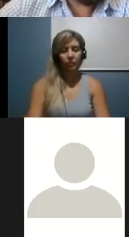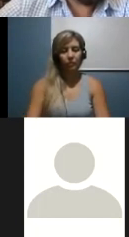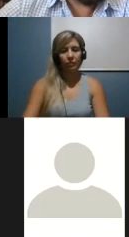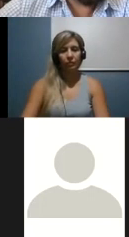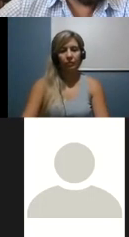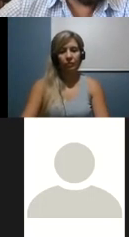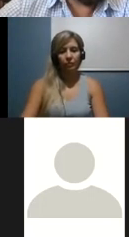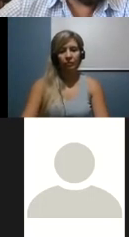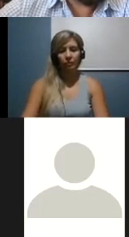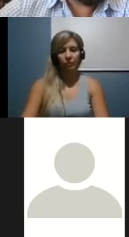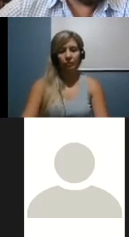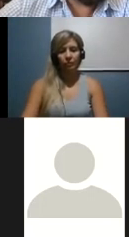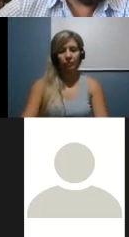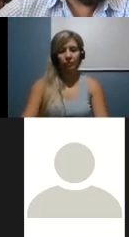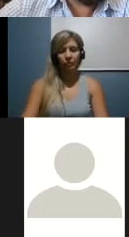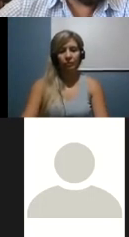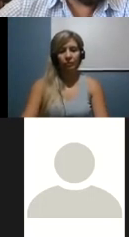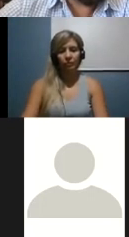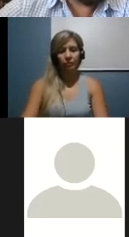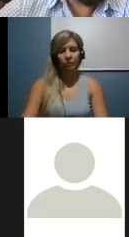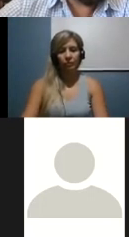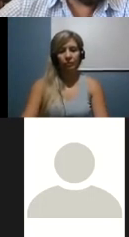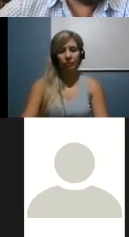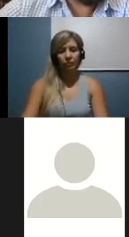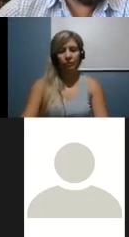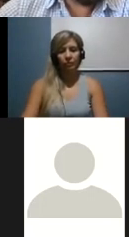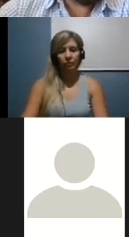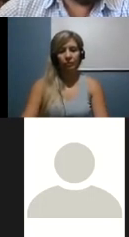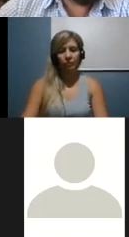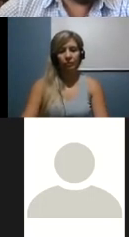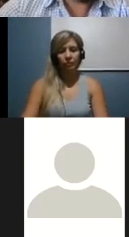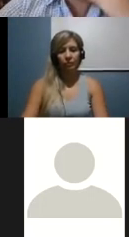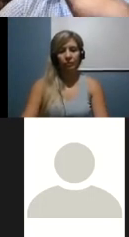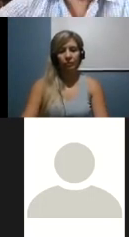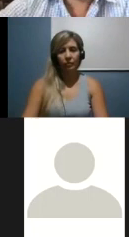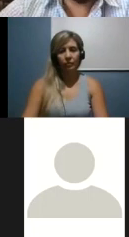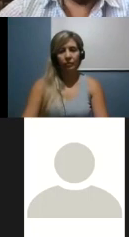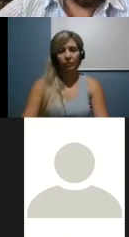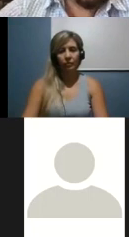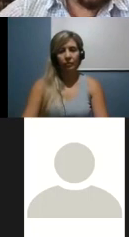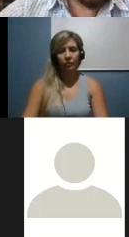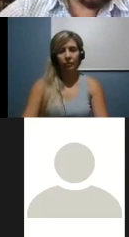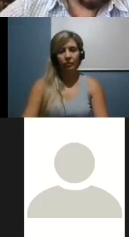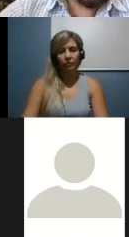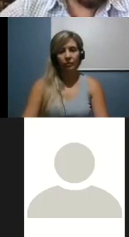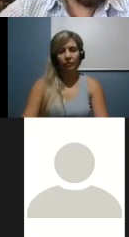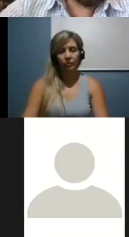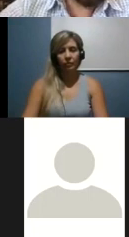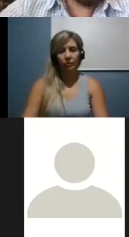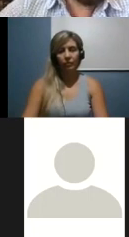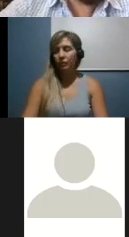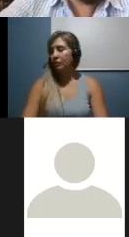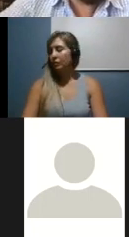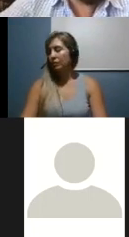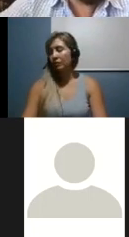estudio, hace referencia a 4 características fundamentales. La capacidad de crear y disolver estructuras. ¿Cuántos